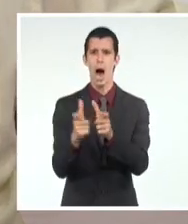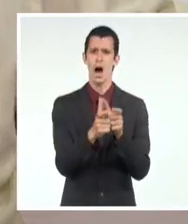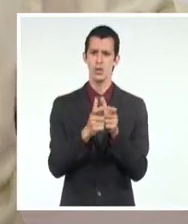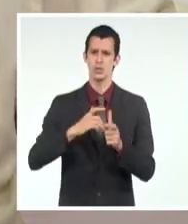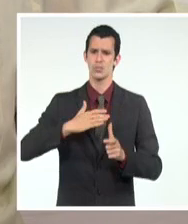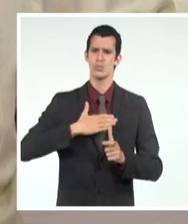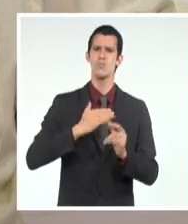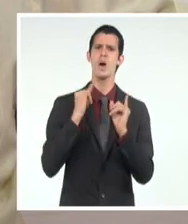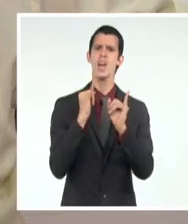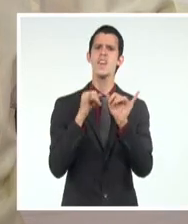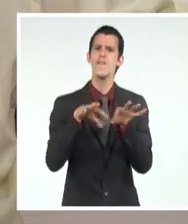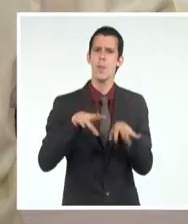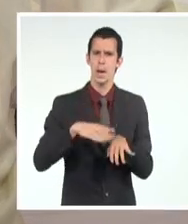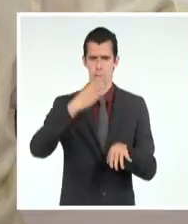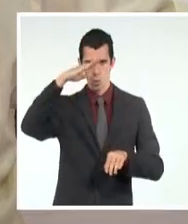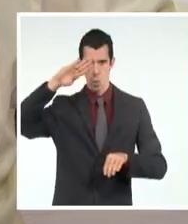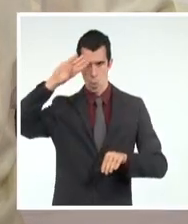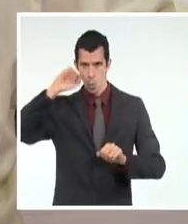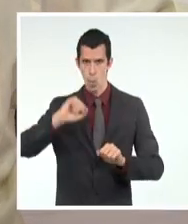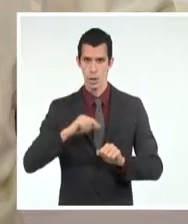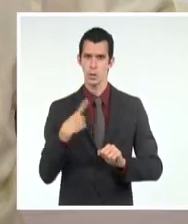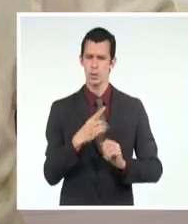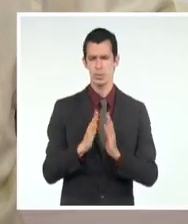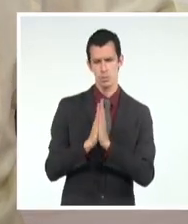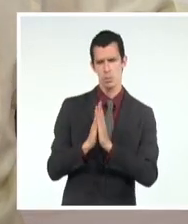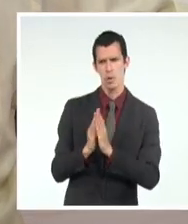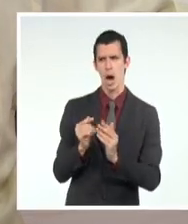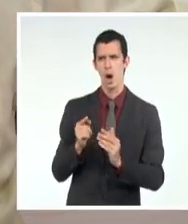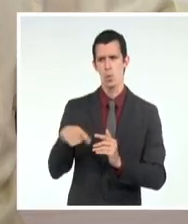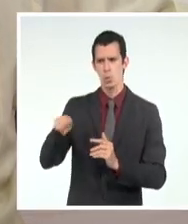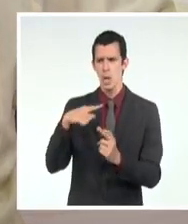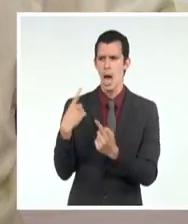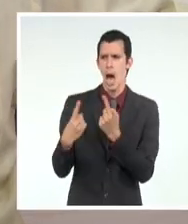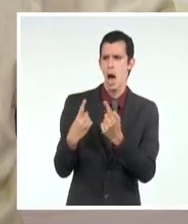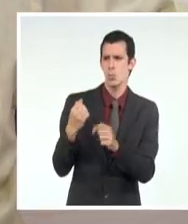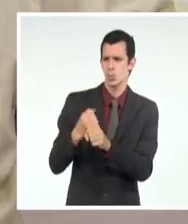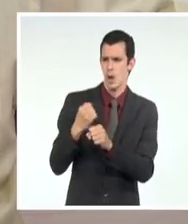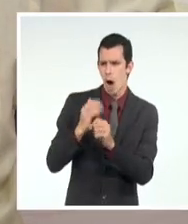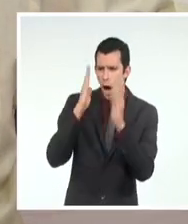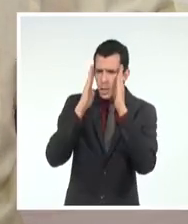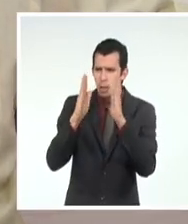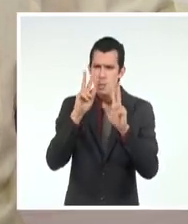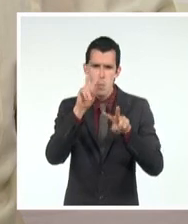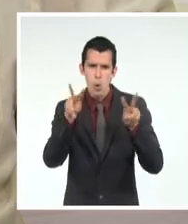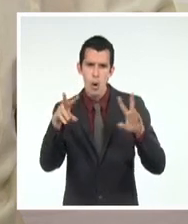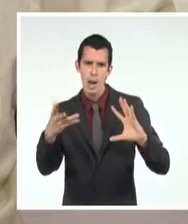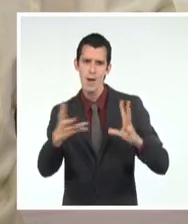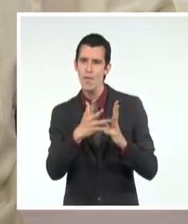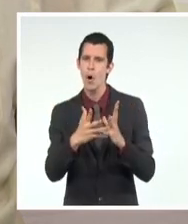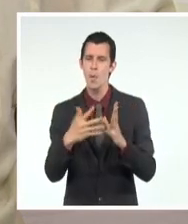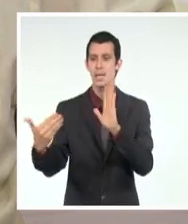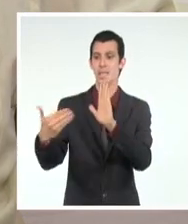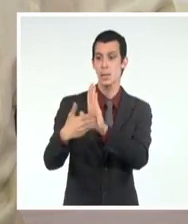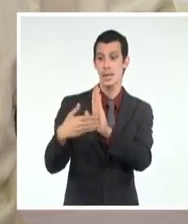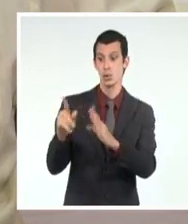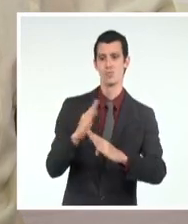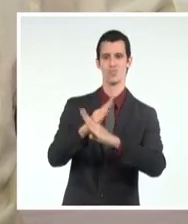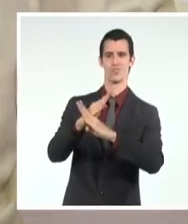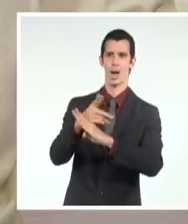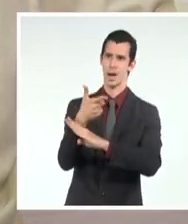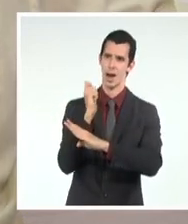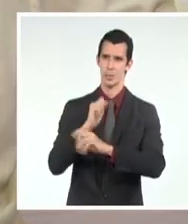la eliminación de este tipo de maniobra, a la vez que exhorte al gobierno de